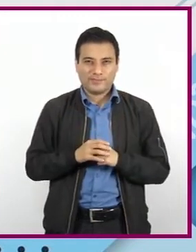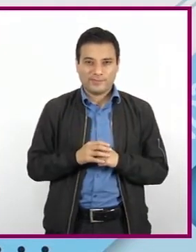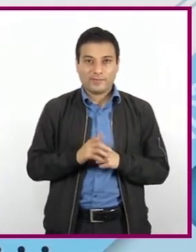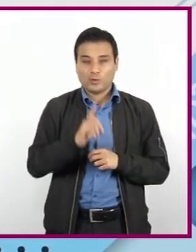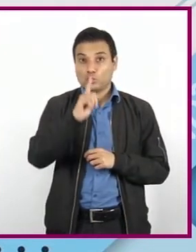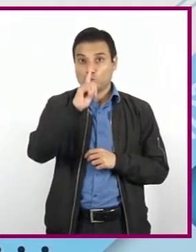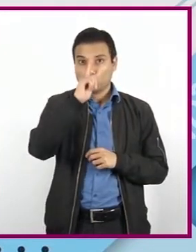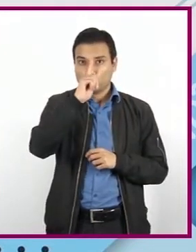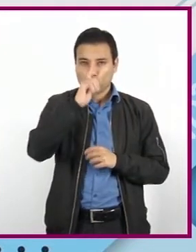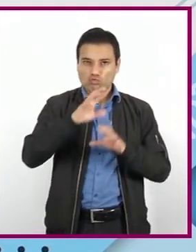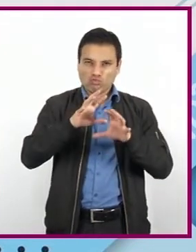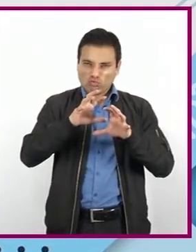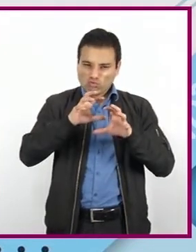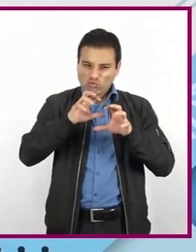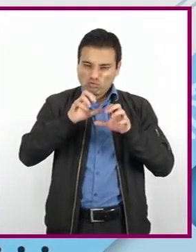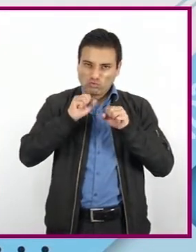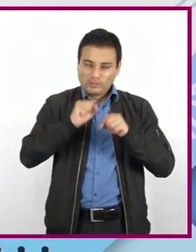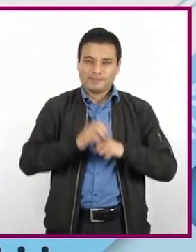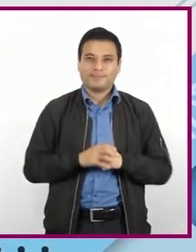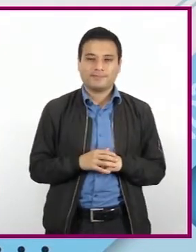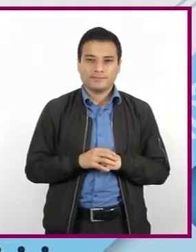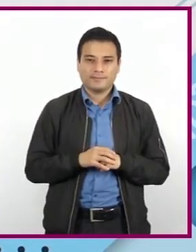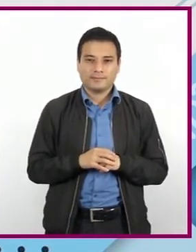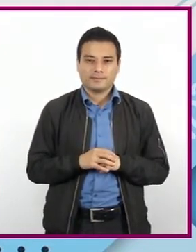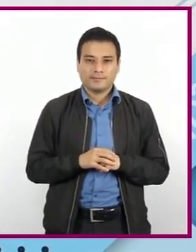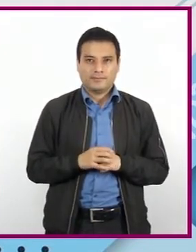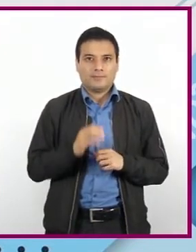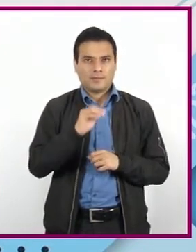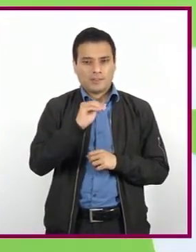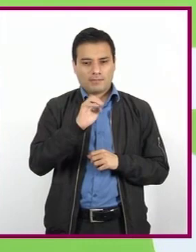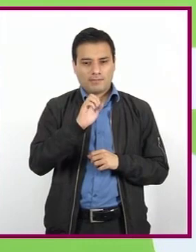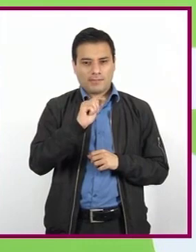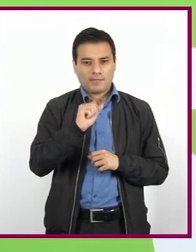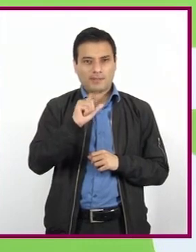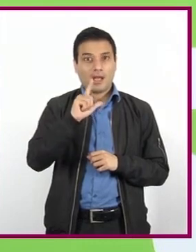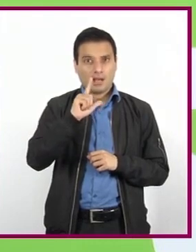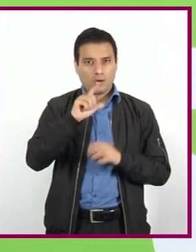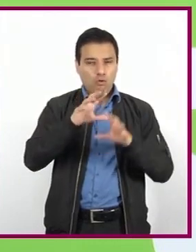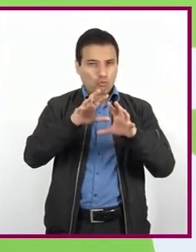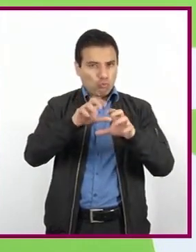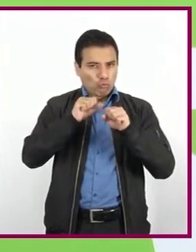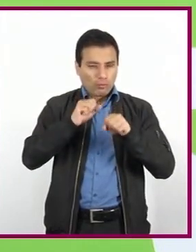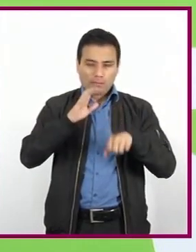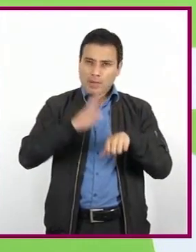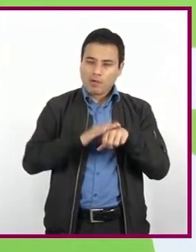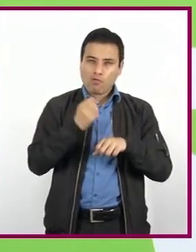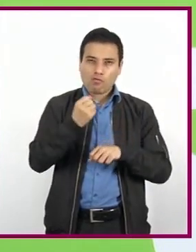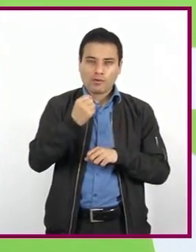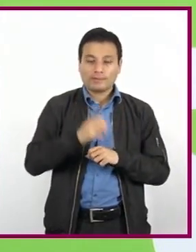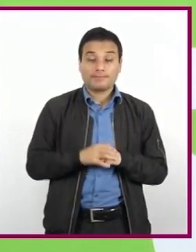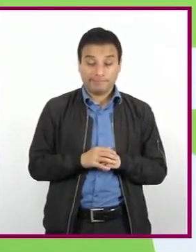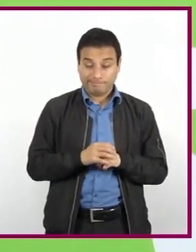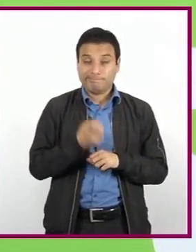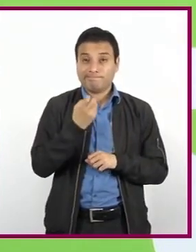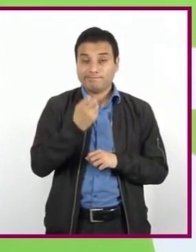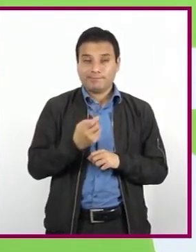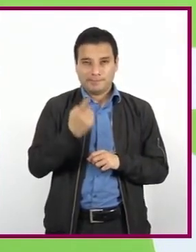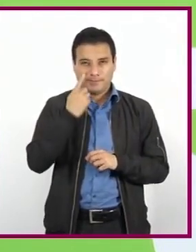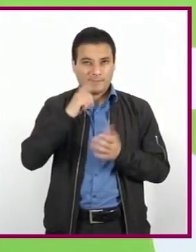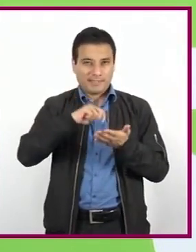absorbe mucho más rayos X, pero no tantos como el metal. Tienes mucha razón. De hecho, los